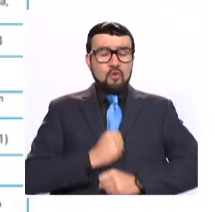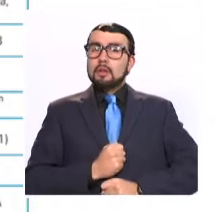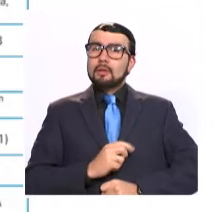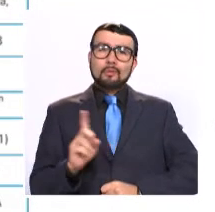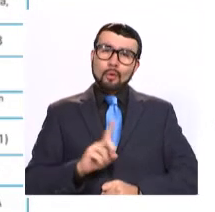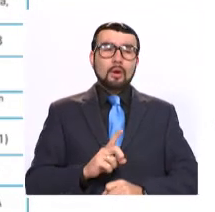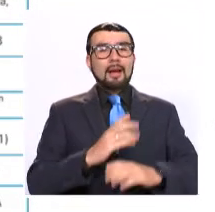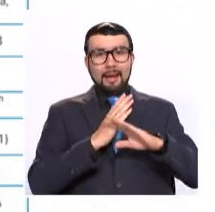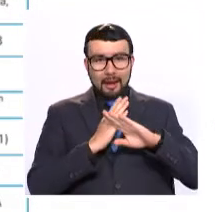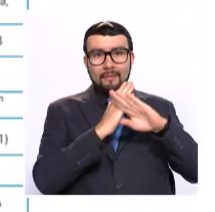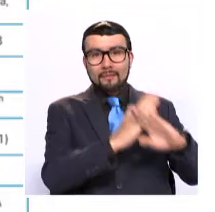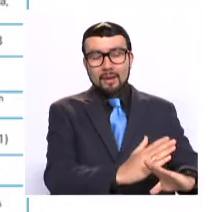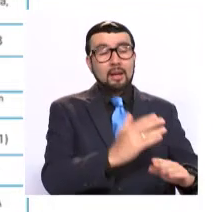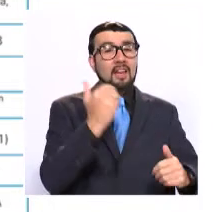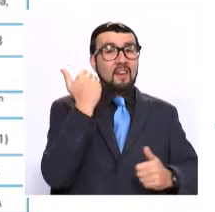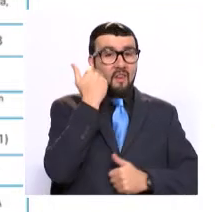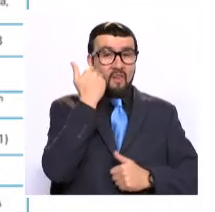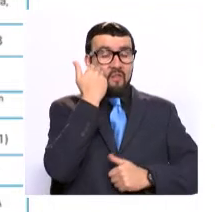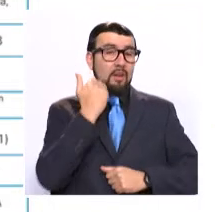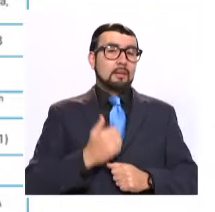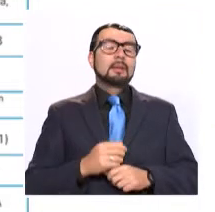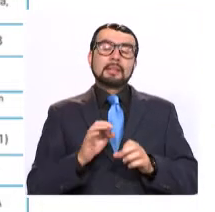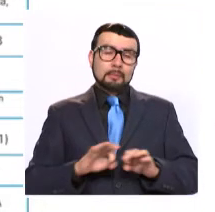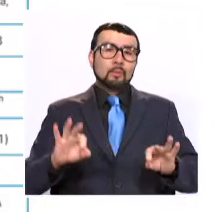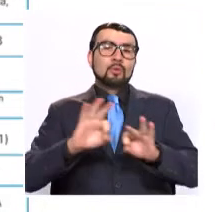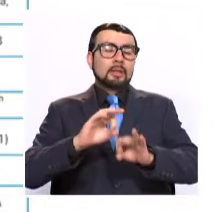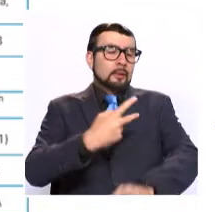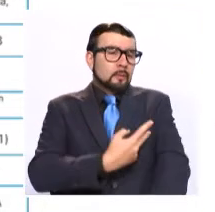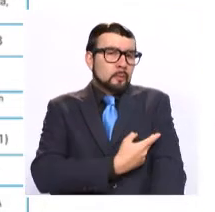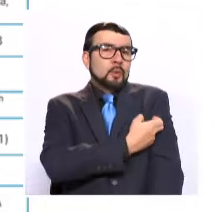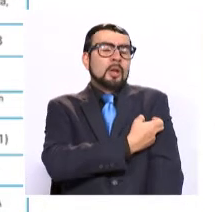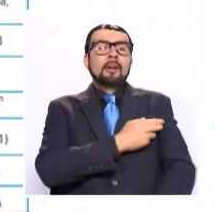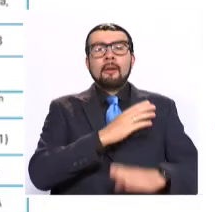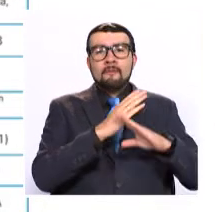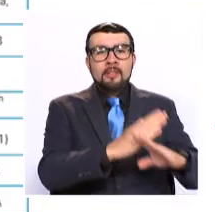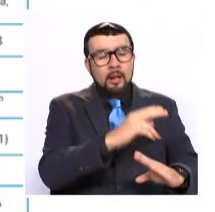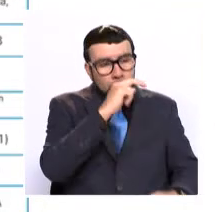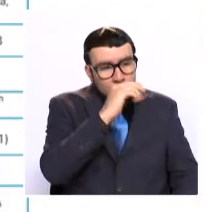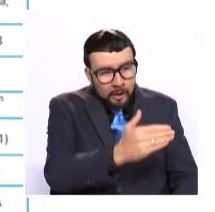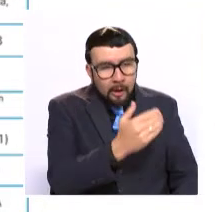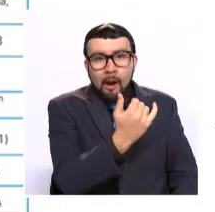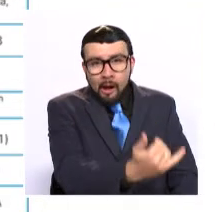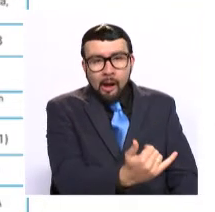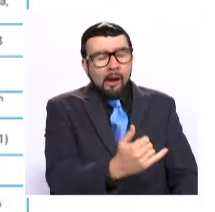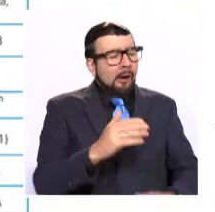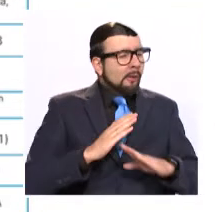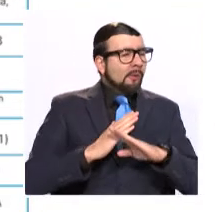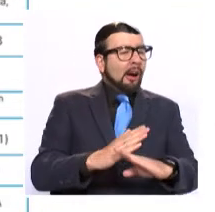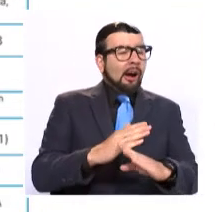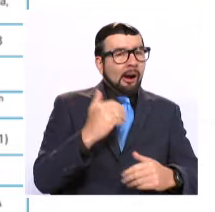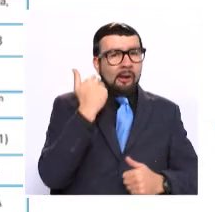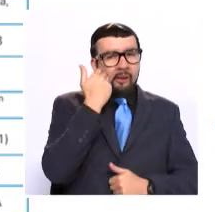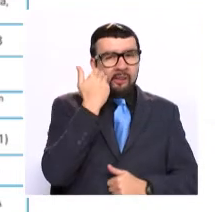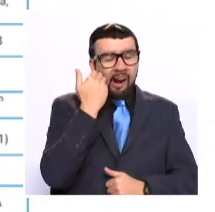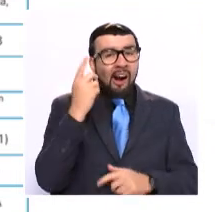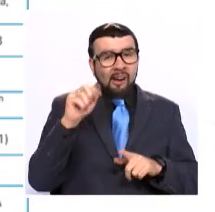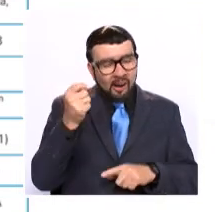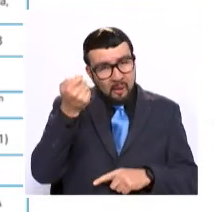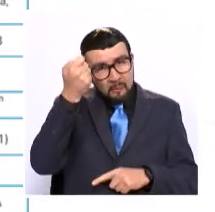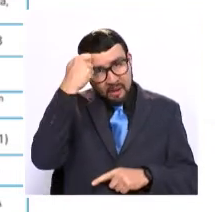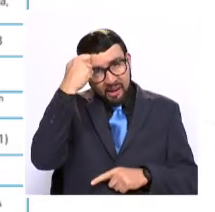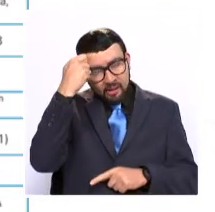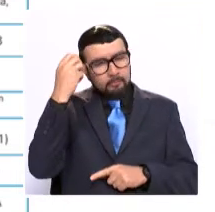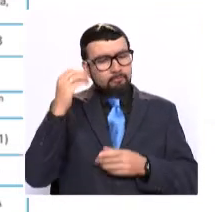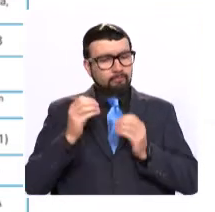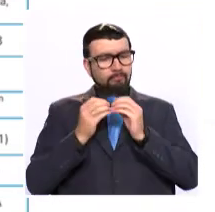prevengamos que se enferme, y por eso es la importancia de la vacunación, para evitar que el niño desarrolle la enfermedad y que la memoria inmunológica se genere más